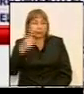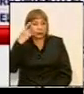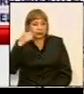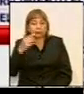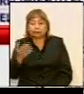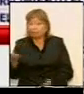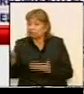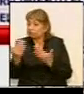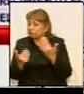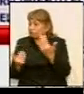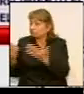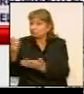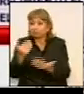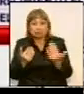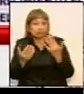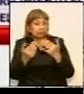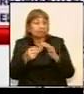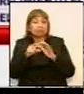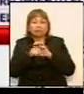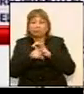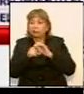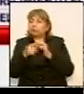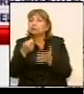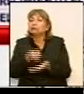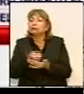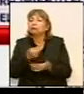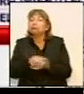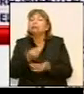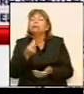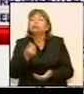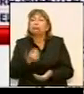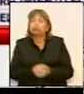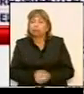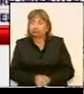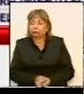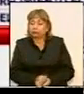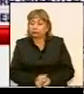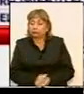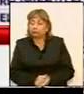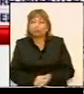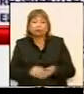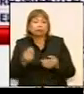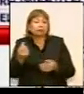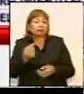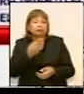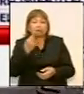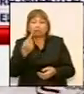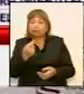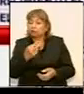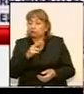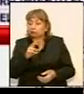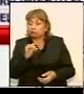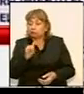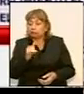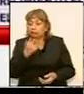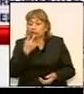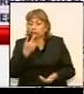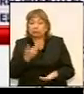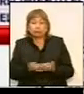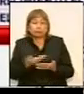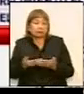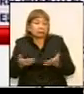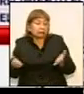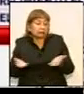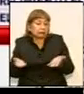para atraer inversión minera, en cuanto estamos pagando. Entonces, esto es solamente, lo que tenemos acá es solamente renta. Solamente renta. El Perú